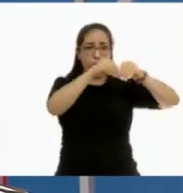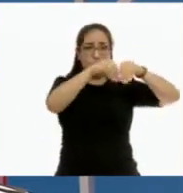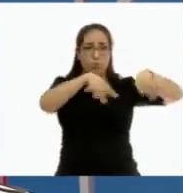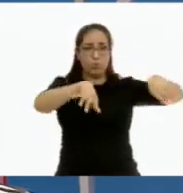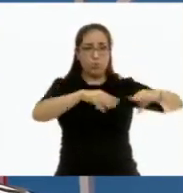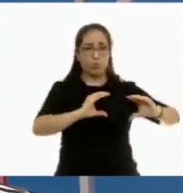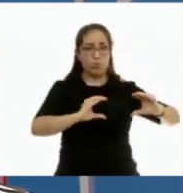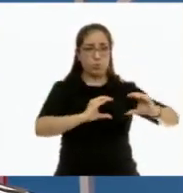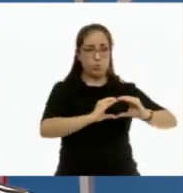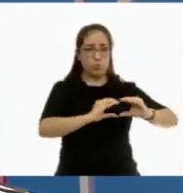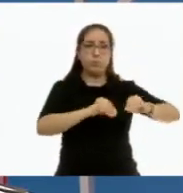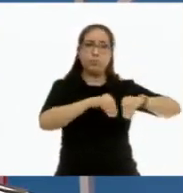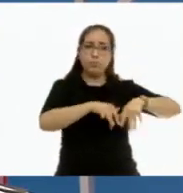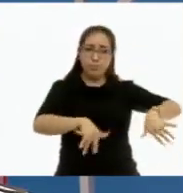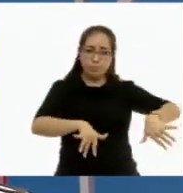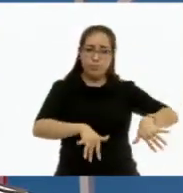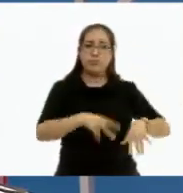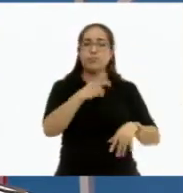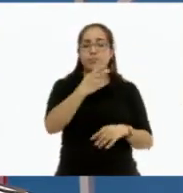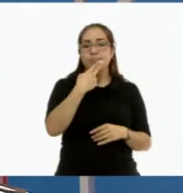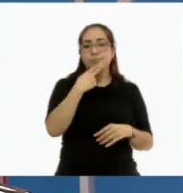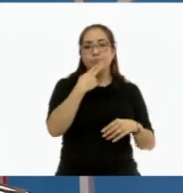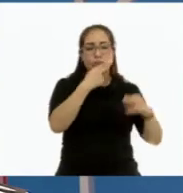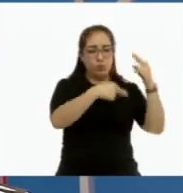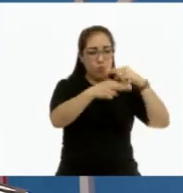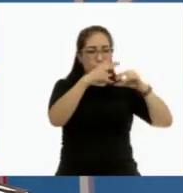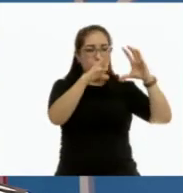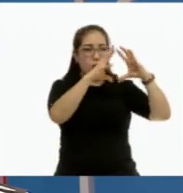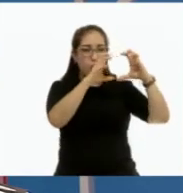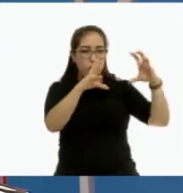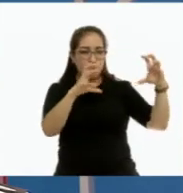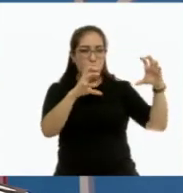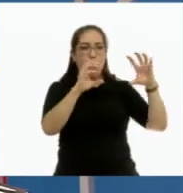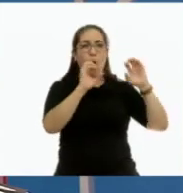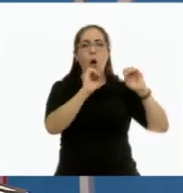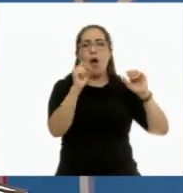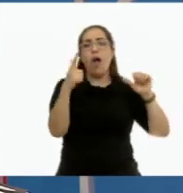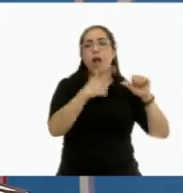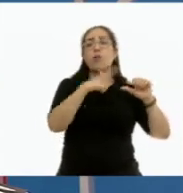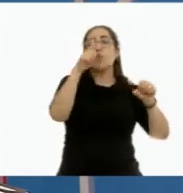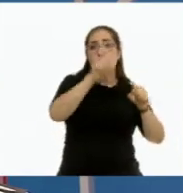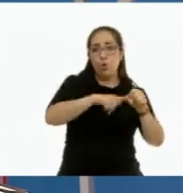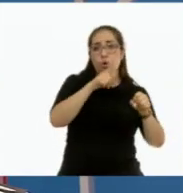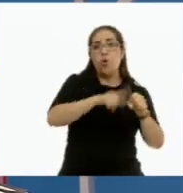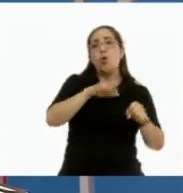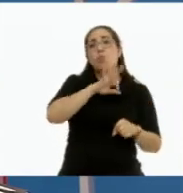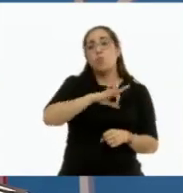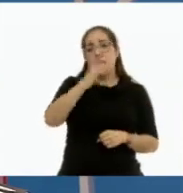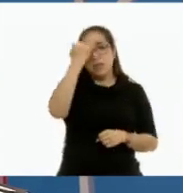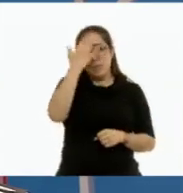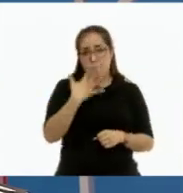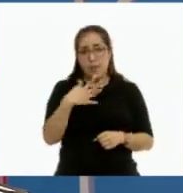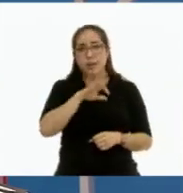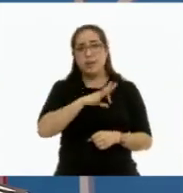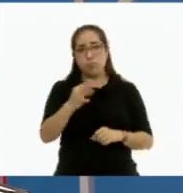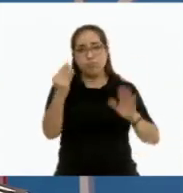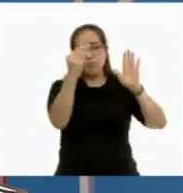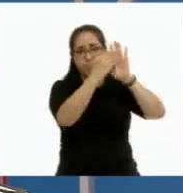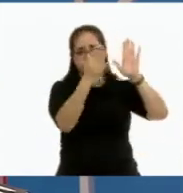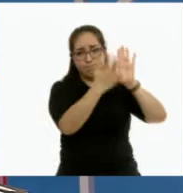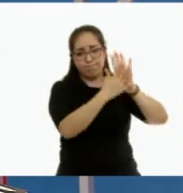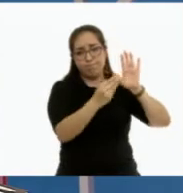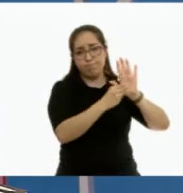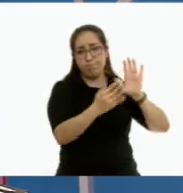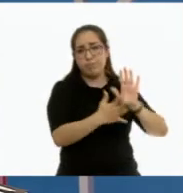principal dentro de un círculo o de una nube muy remarcadita, utilizamos colores y aquí se van a desprender diferentes